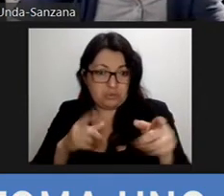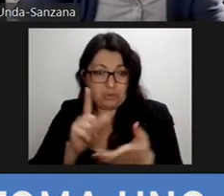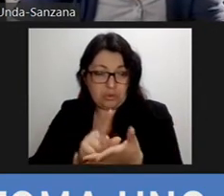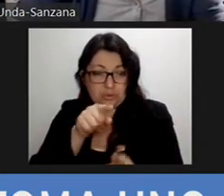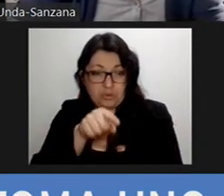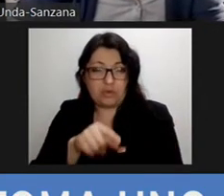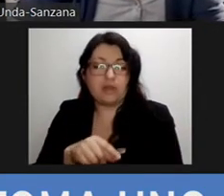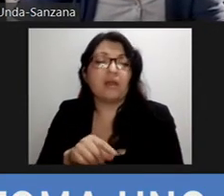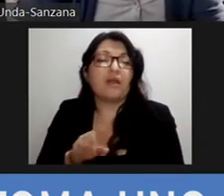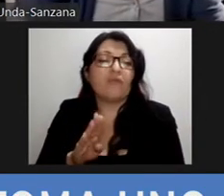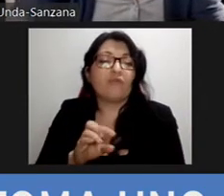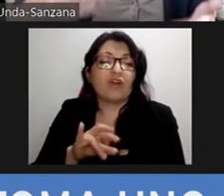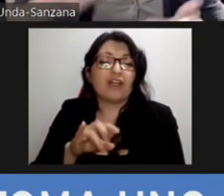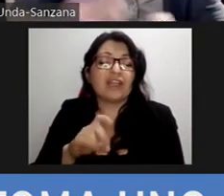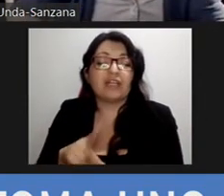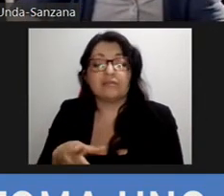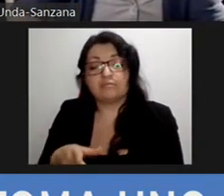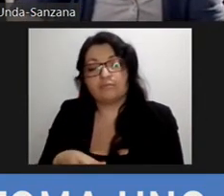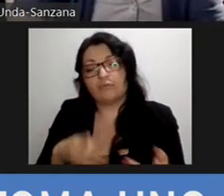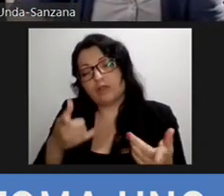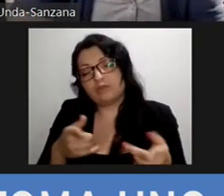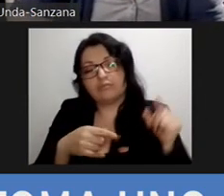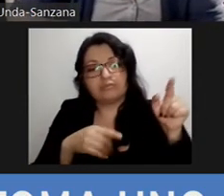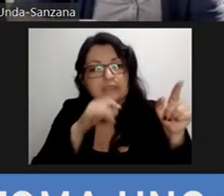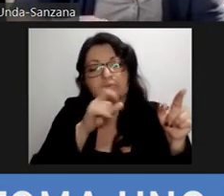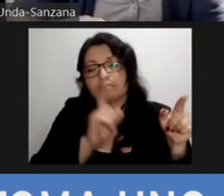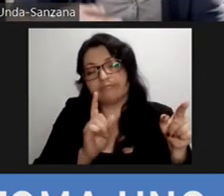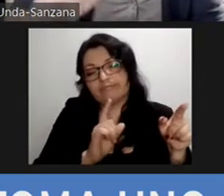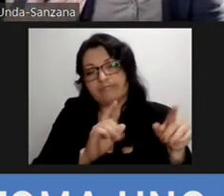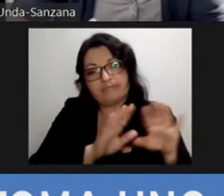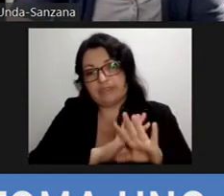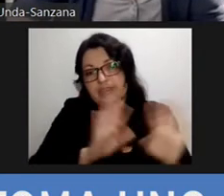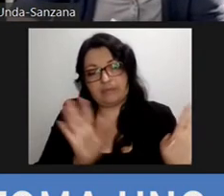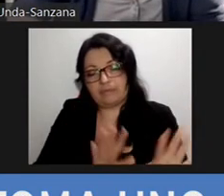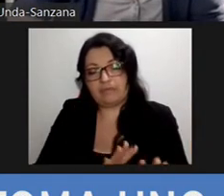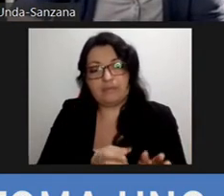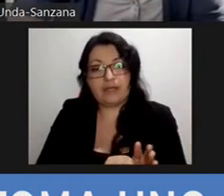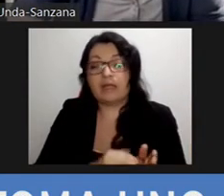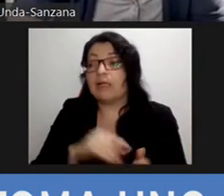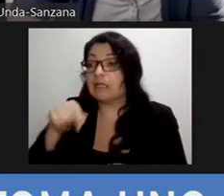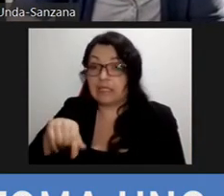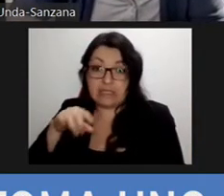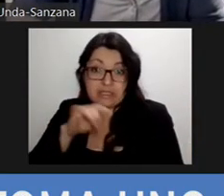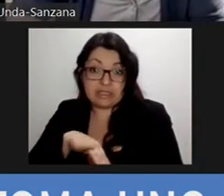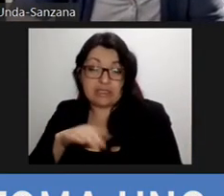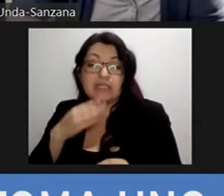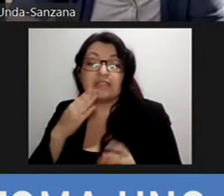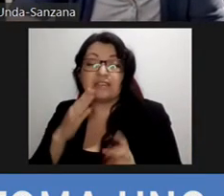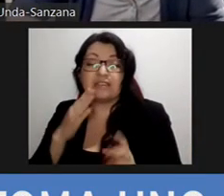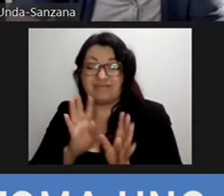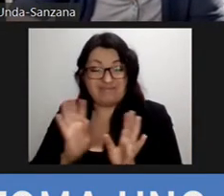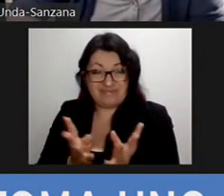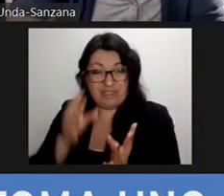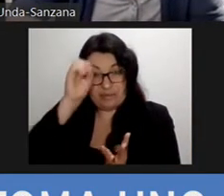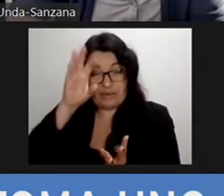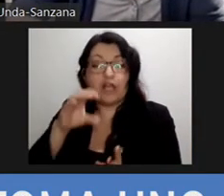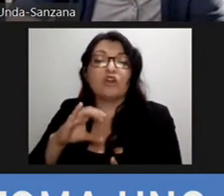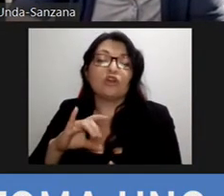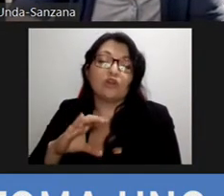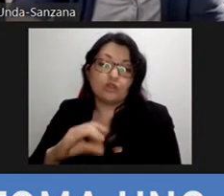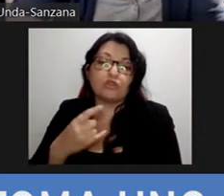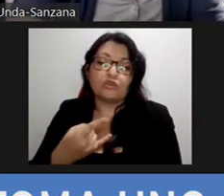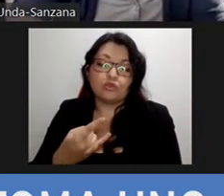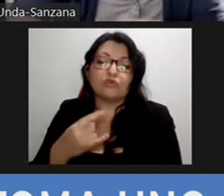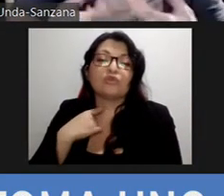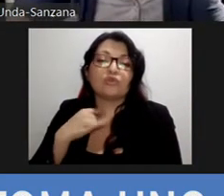Boyden eventualmente no se quedó en Arequipa, no se quedó tampoco acá en Chuquicamata,